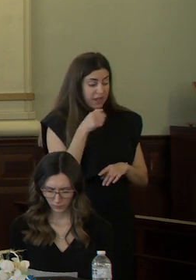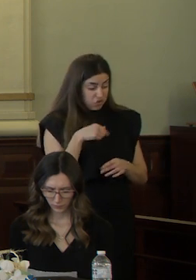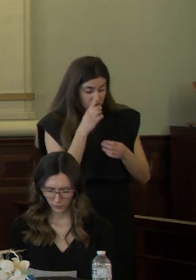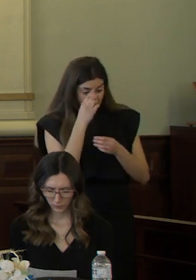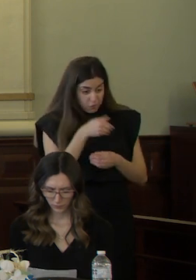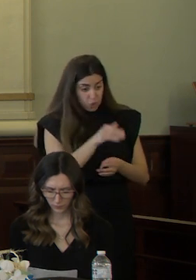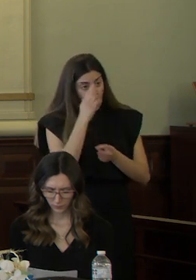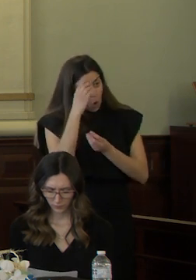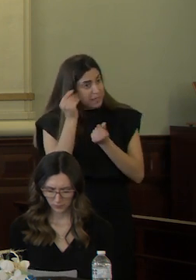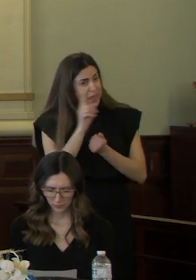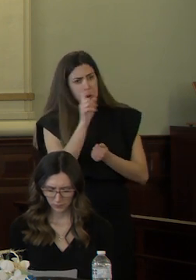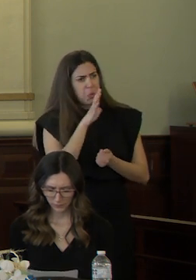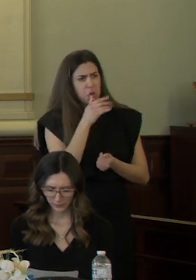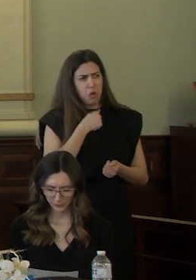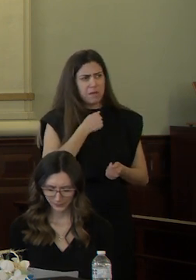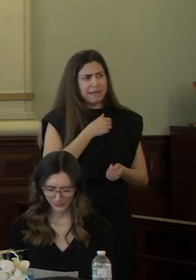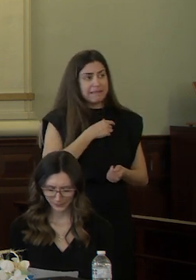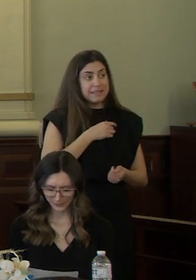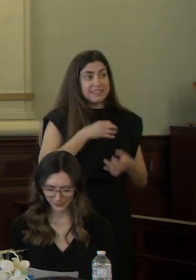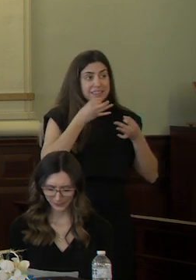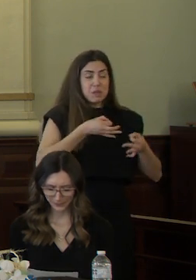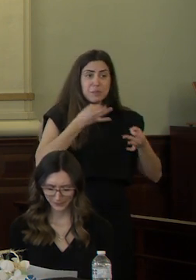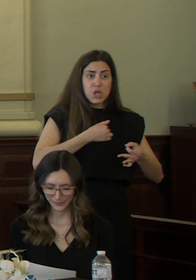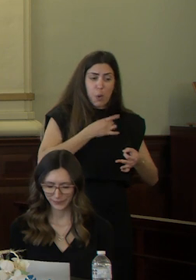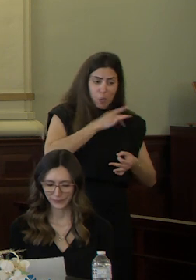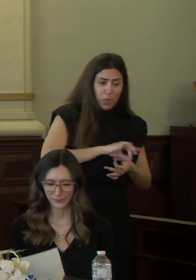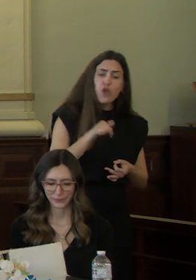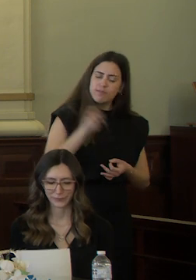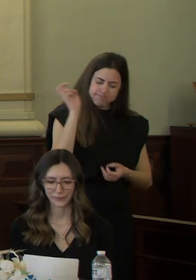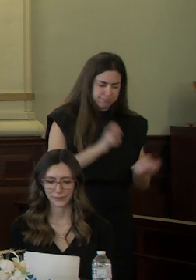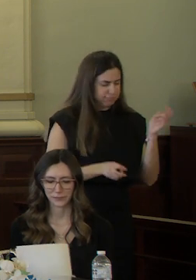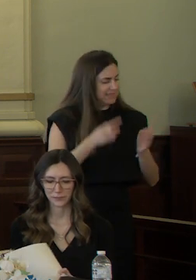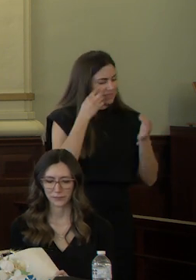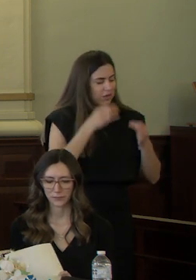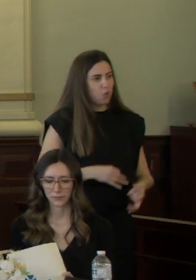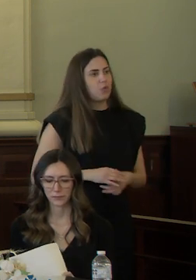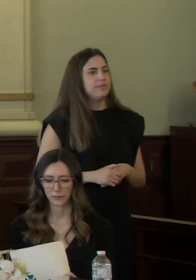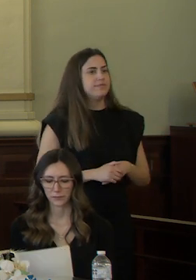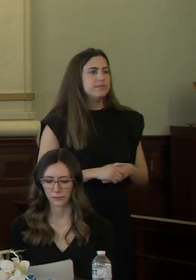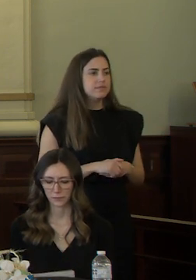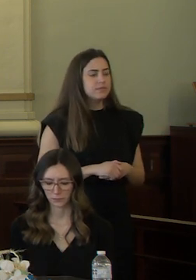además voy a venir siempre que pueda, y que no dejéis que